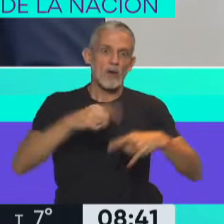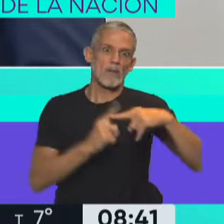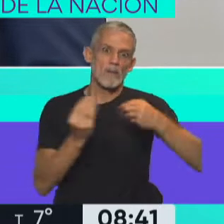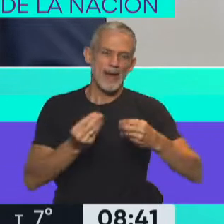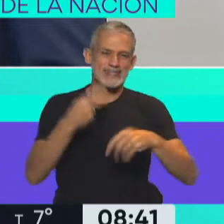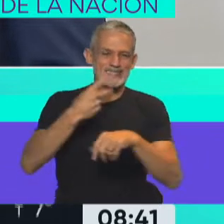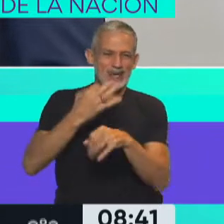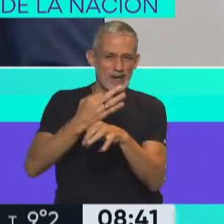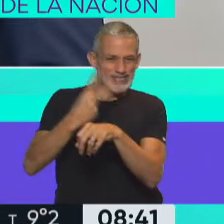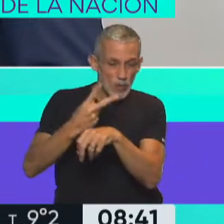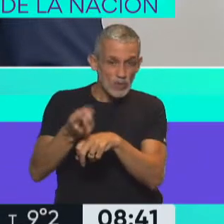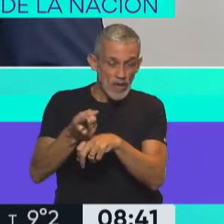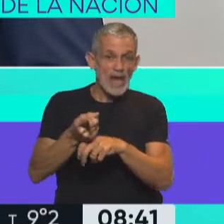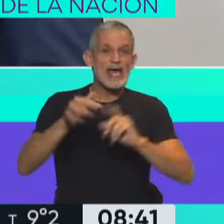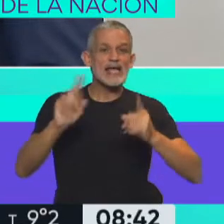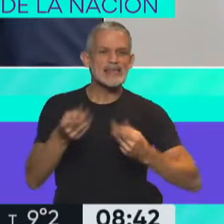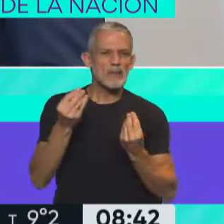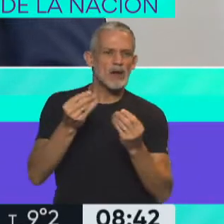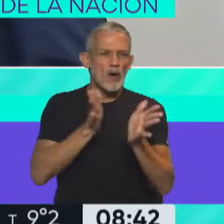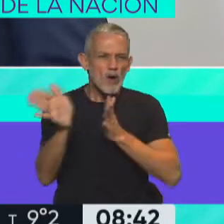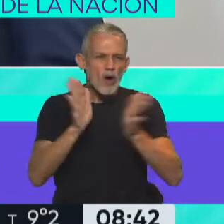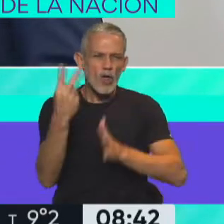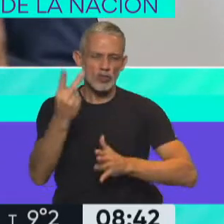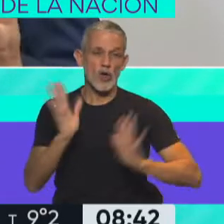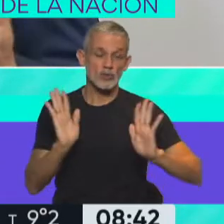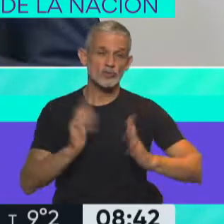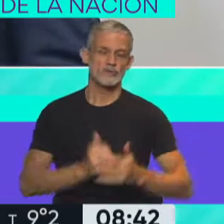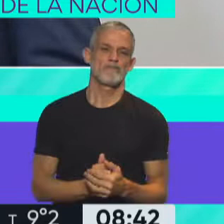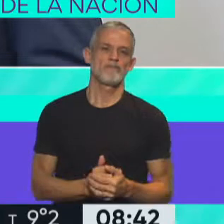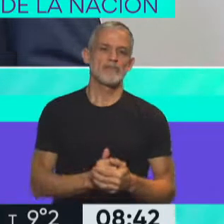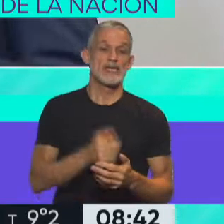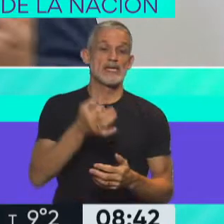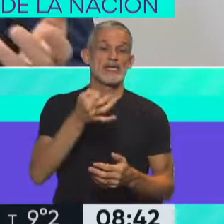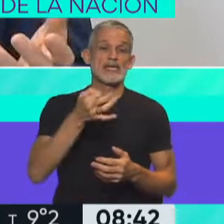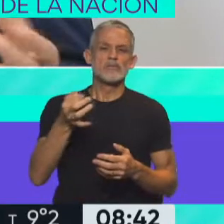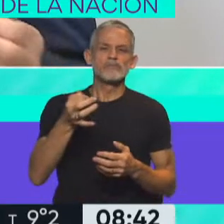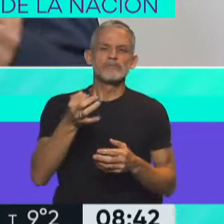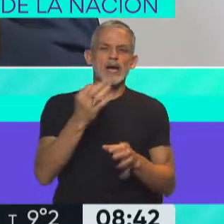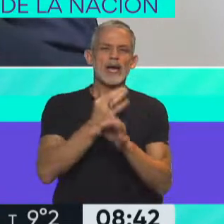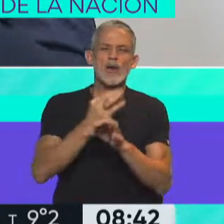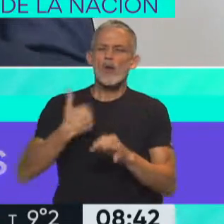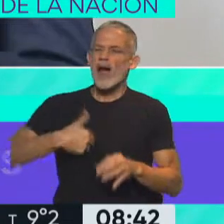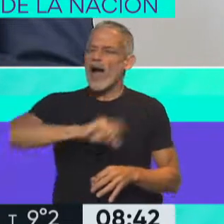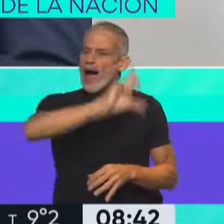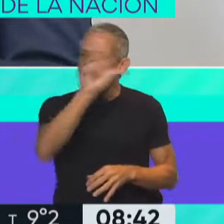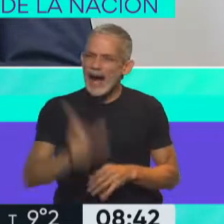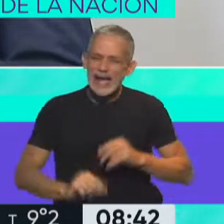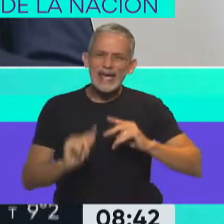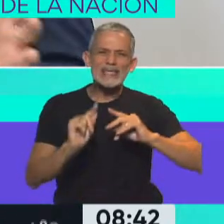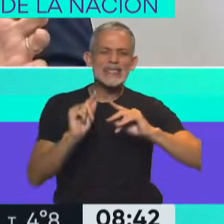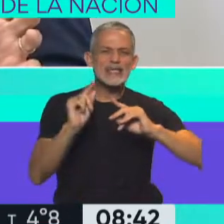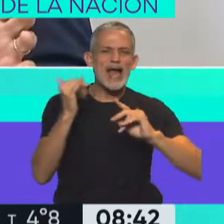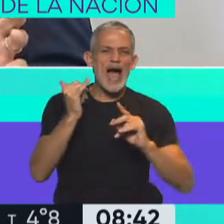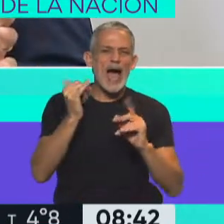nivel secundario con cierta bimodalidad? Bueno, en realidad en ninguna escuela de la Argentina, salvo pequeñas escuelas,